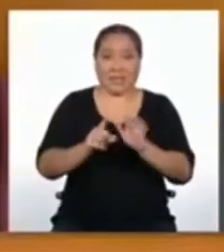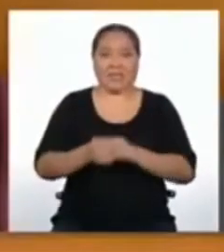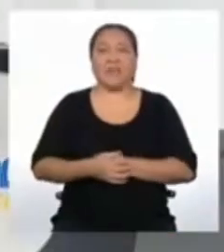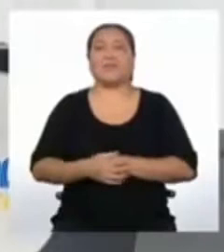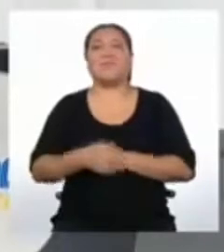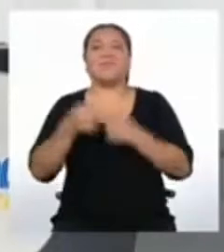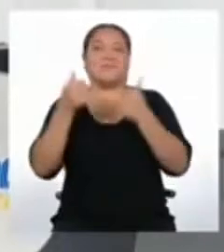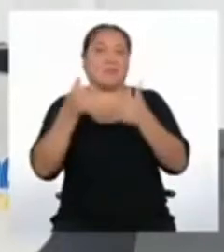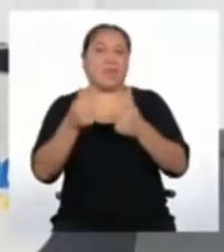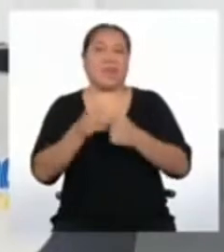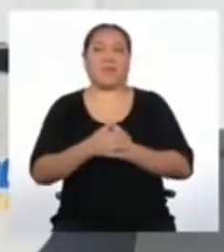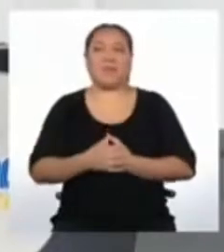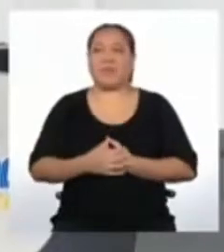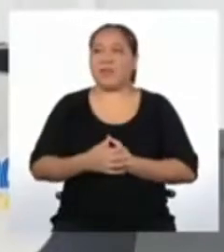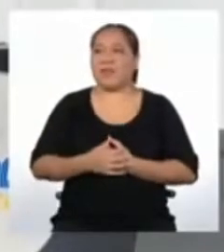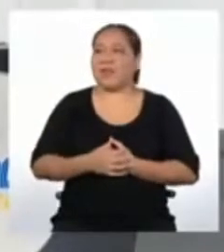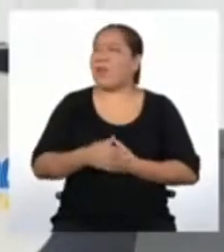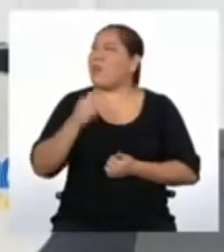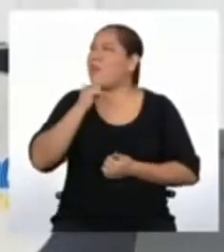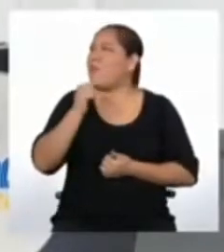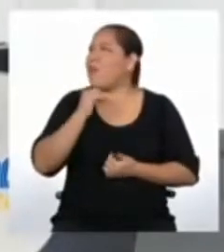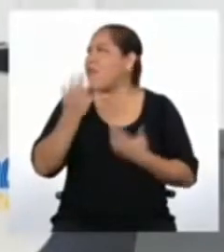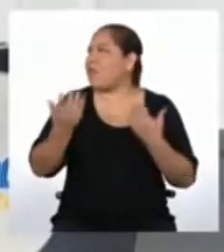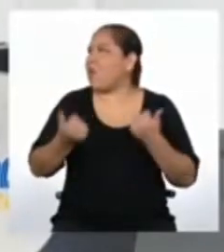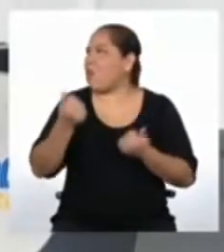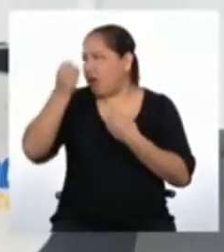Muy bien. ¿Qué dato nos puede estar faltando?